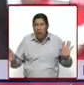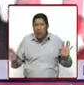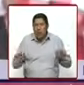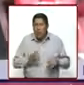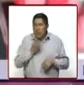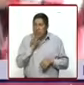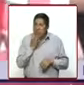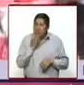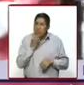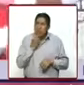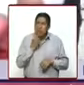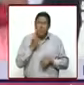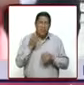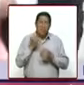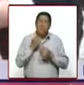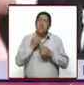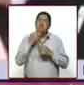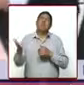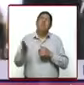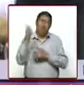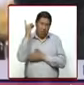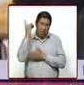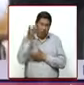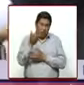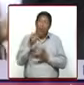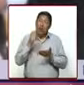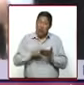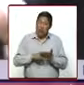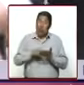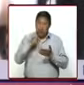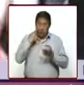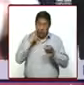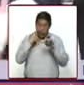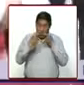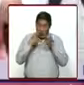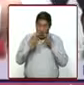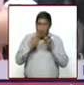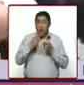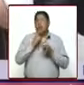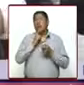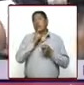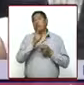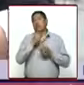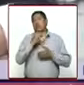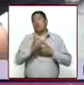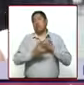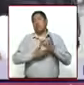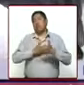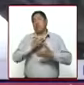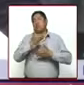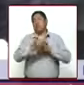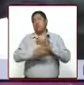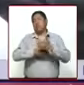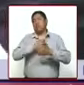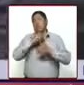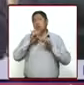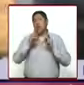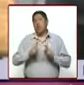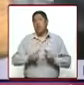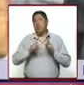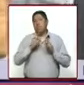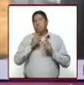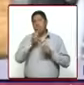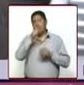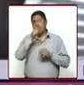mezquina, que no le importa al país. Y le dijimos que si esto no toma medidas el gobierno, esto se va a desencadenar, la gente va a perder